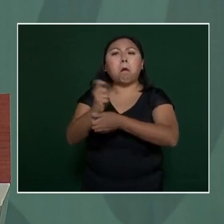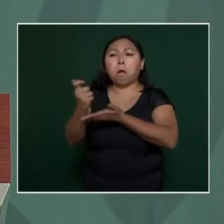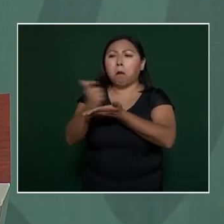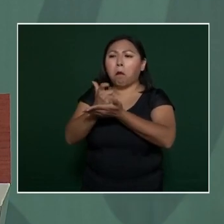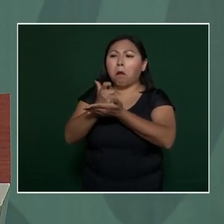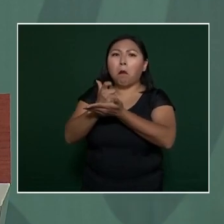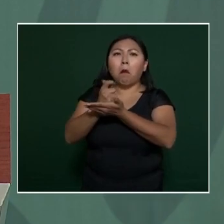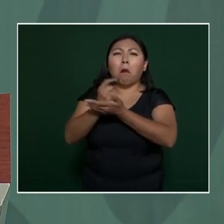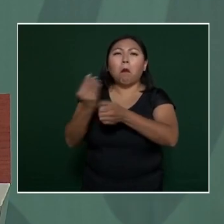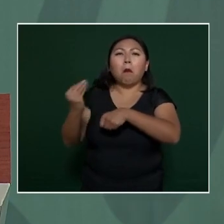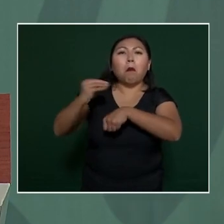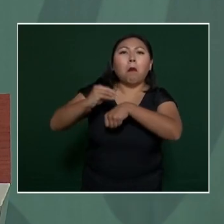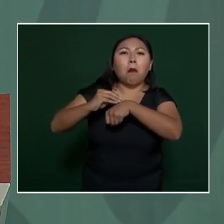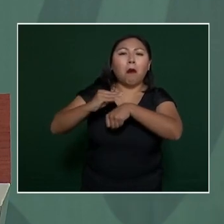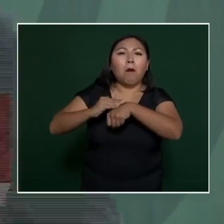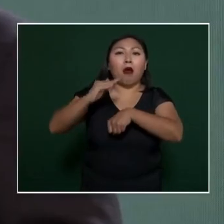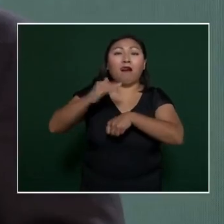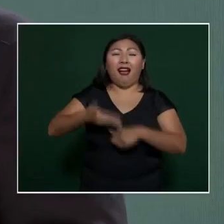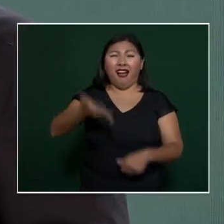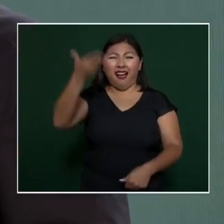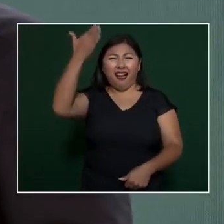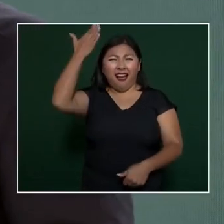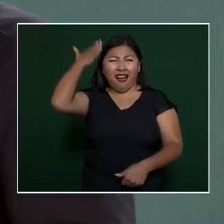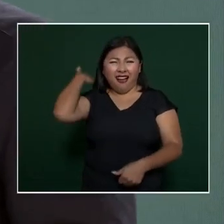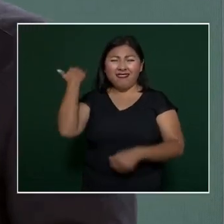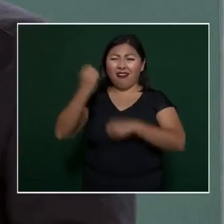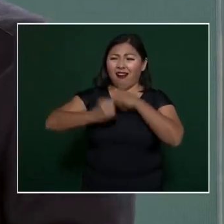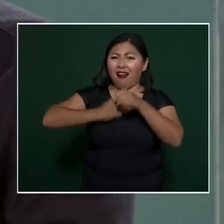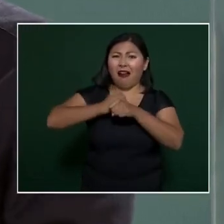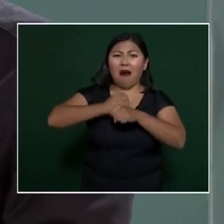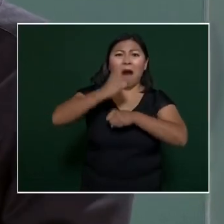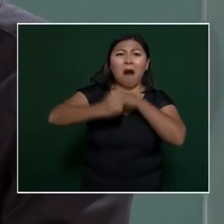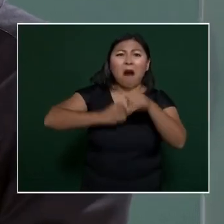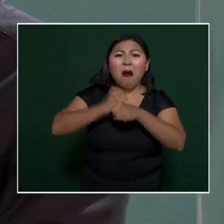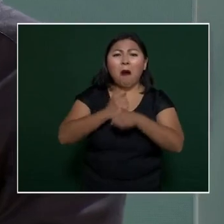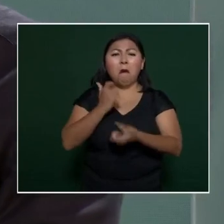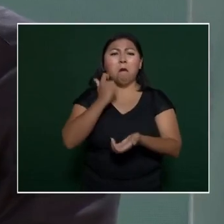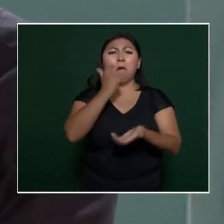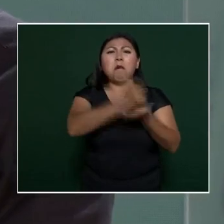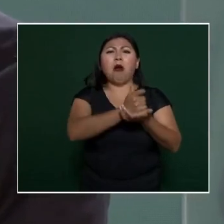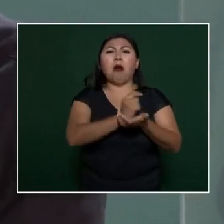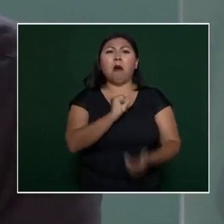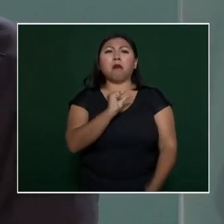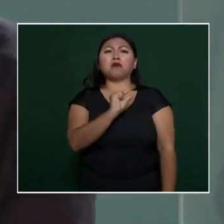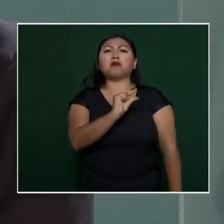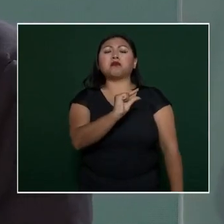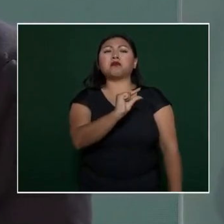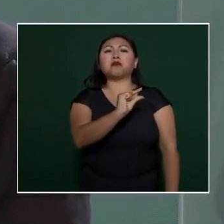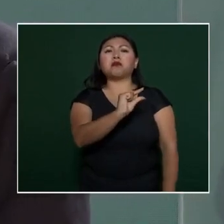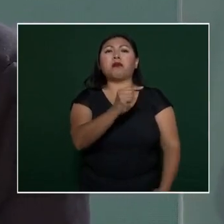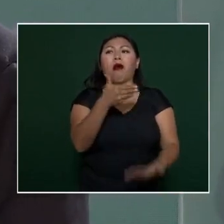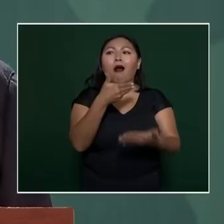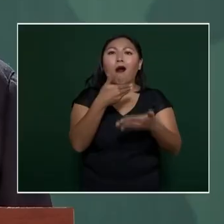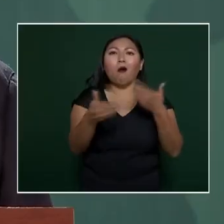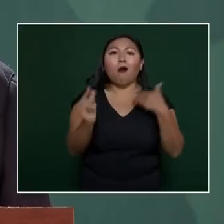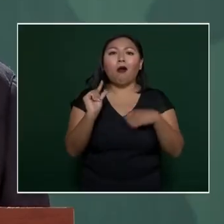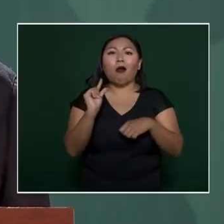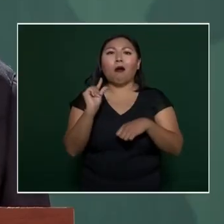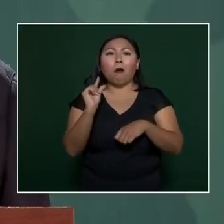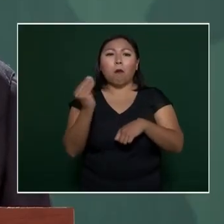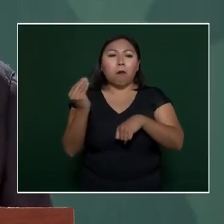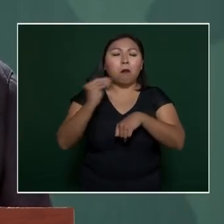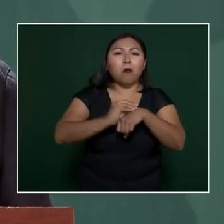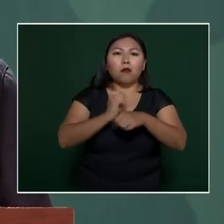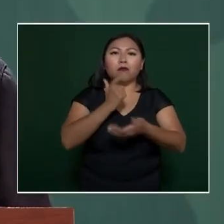sucedía en décadas por eso eh nos da mucho gusto estar aquí